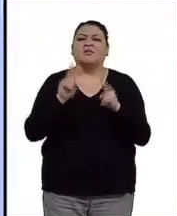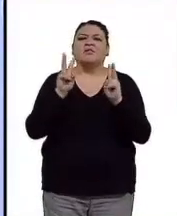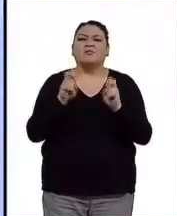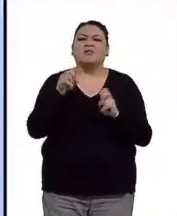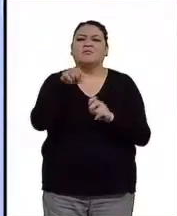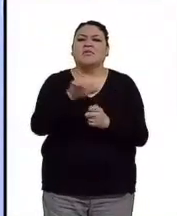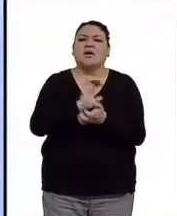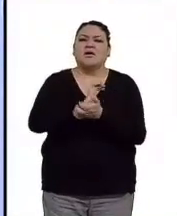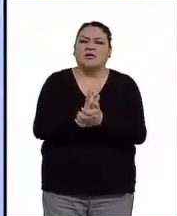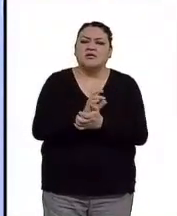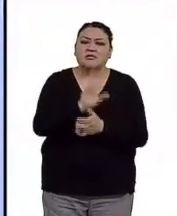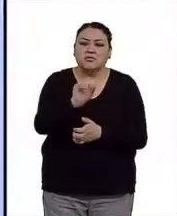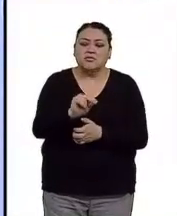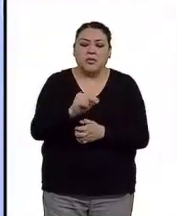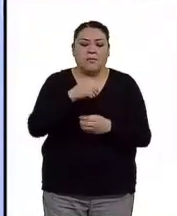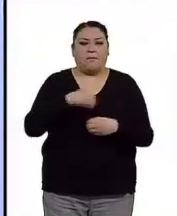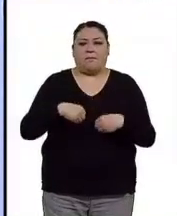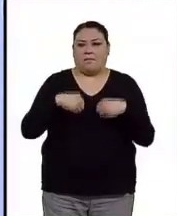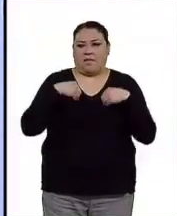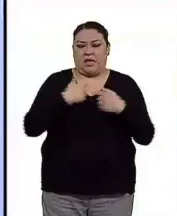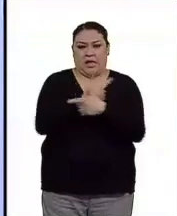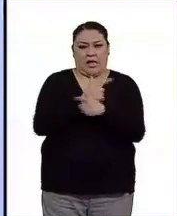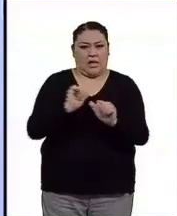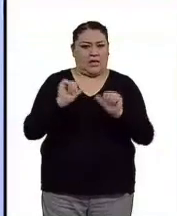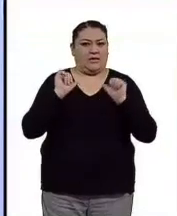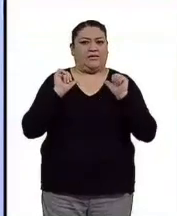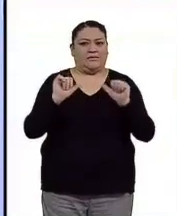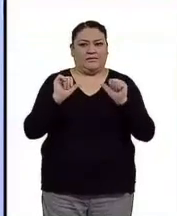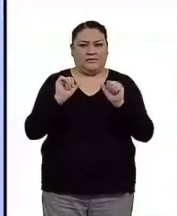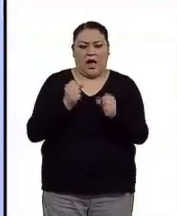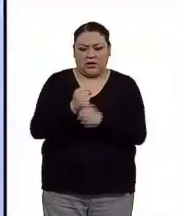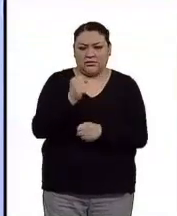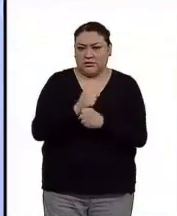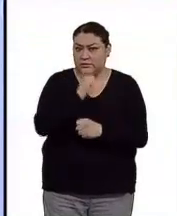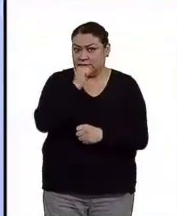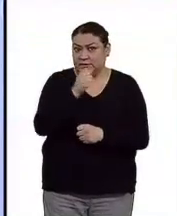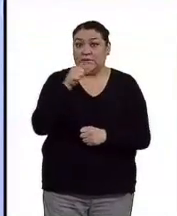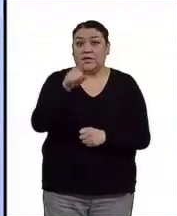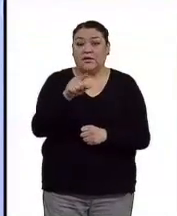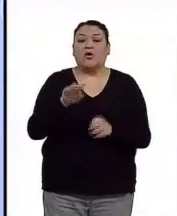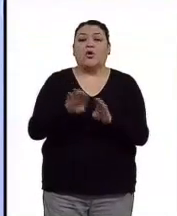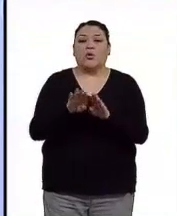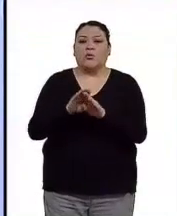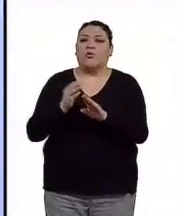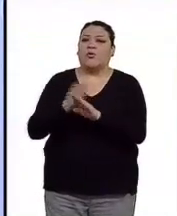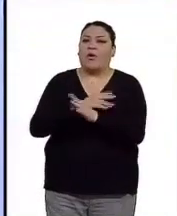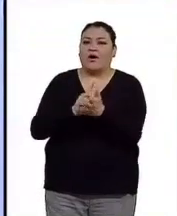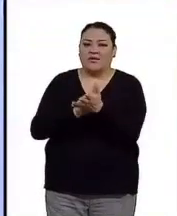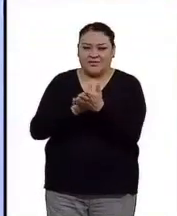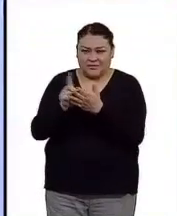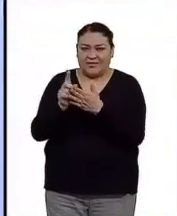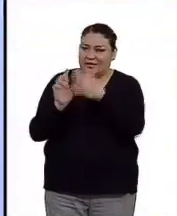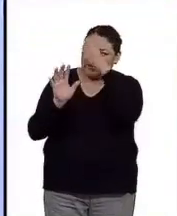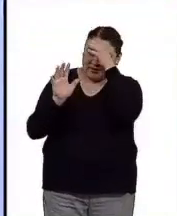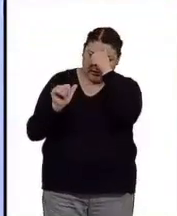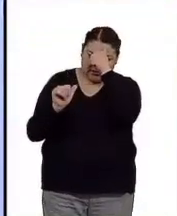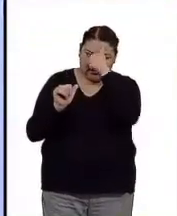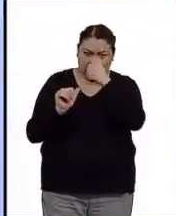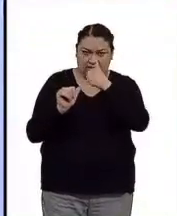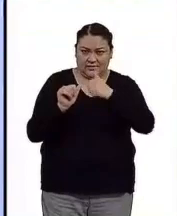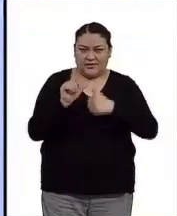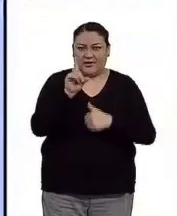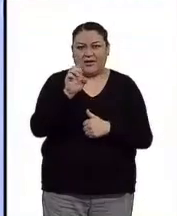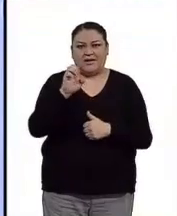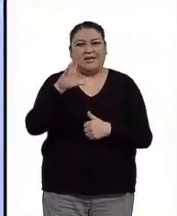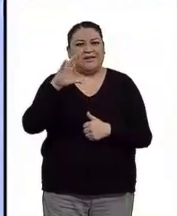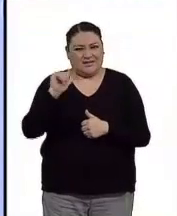hacia las mujeres y un acceso a la vida libre de violencia, que es el Pacto Internacional de los Derechos Económicos, Sociales